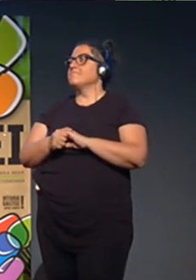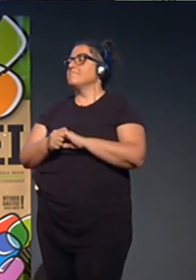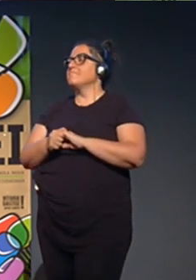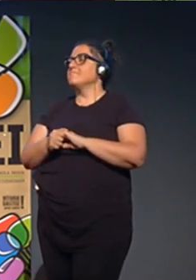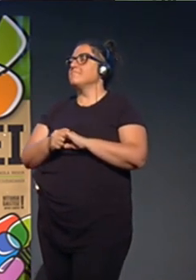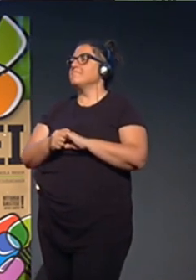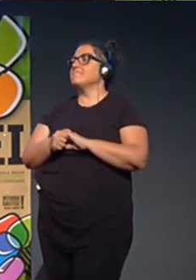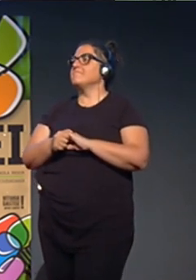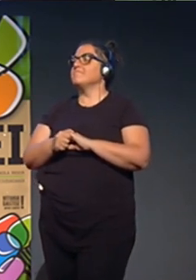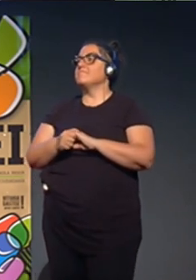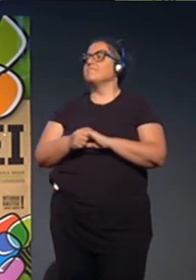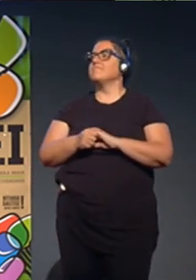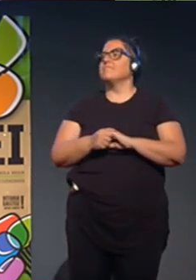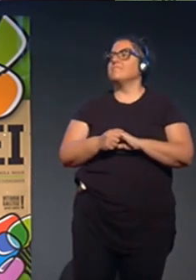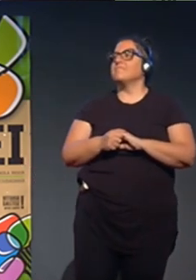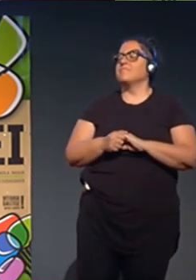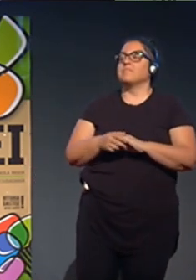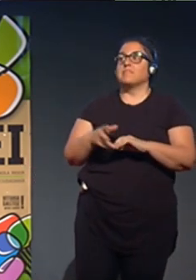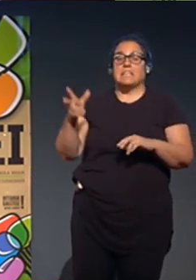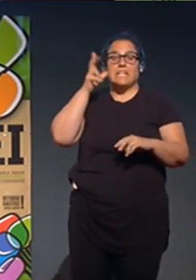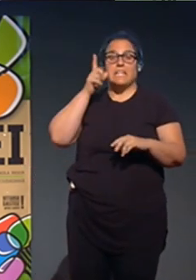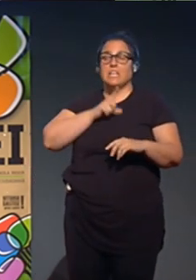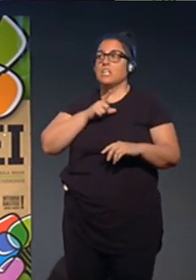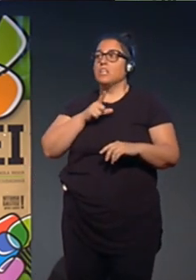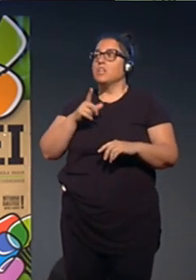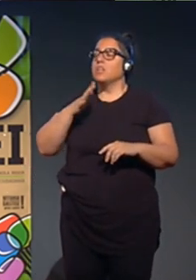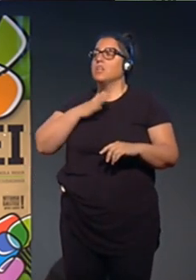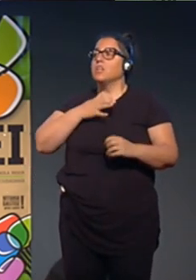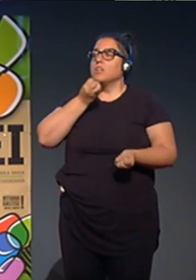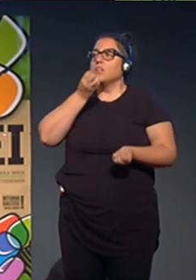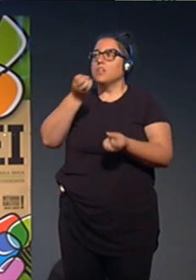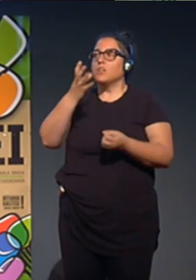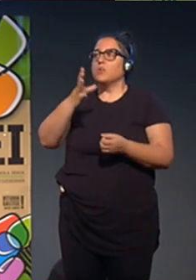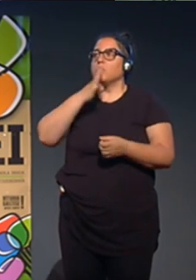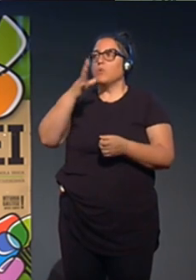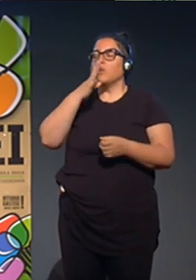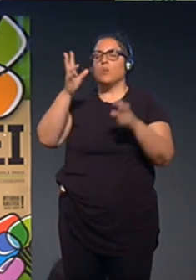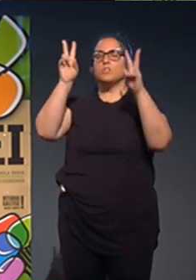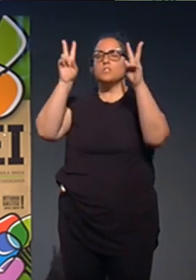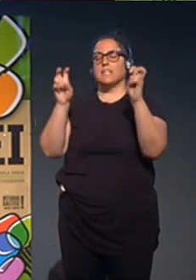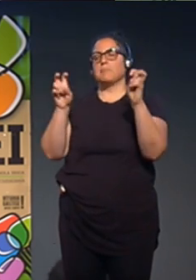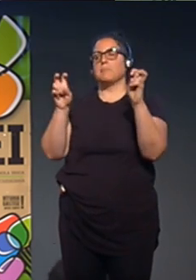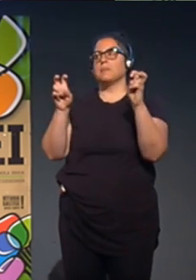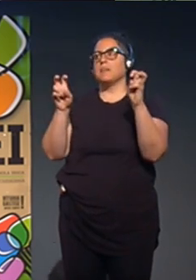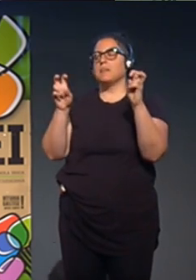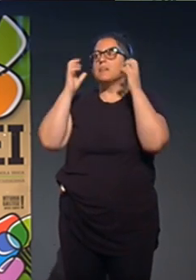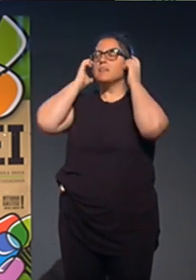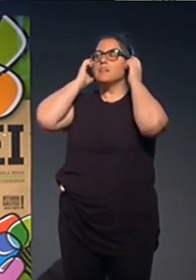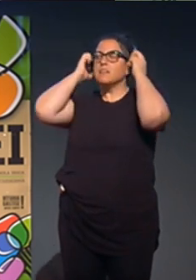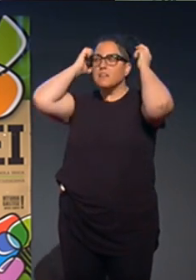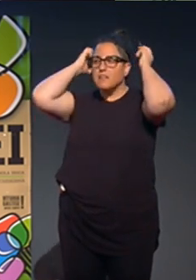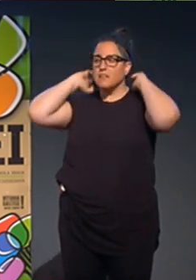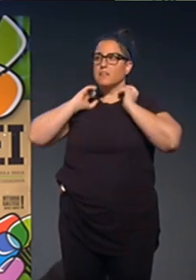intervención te oímos eh se oye Vale mi intervención venía un poco en la línea como Las dos últimas